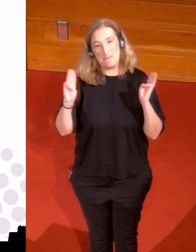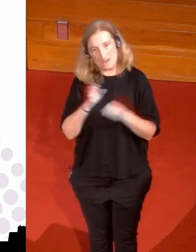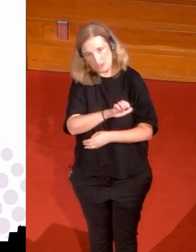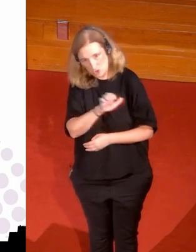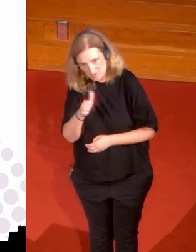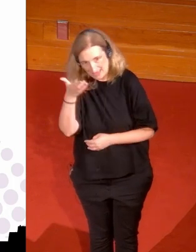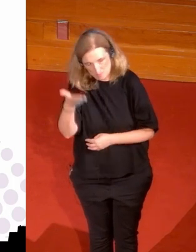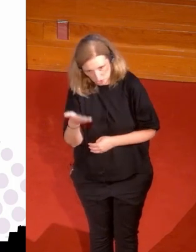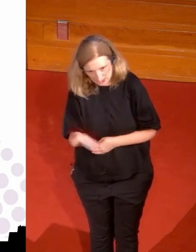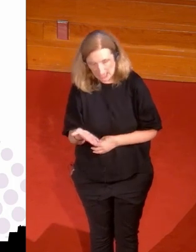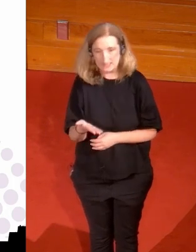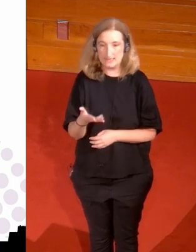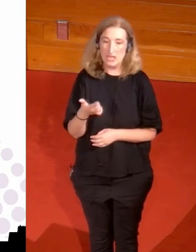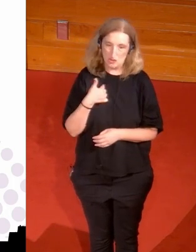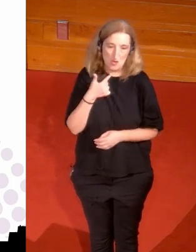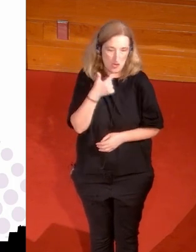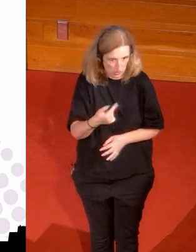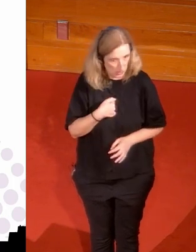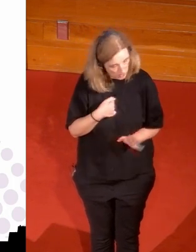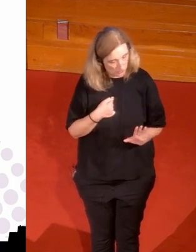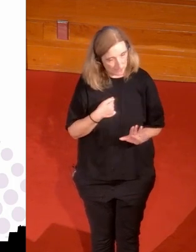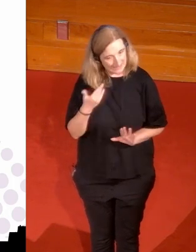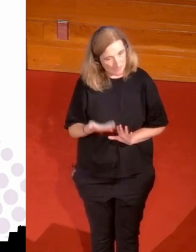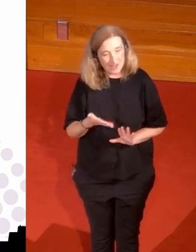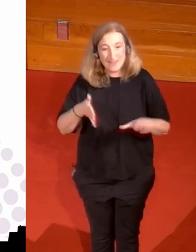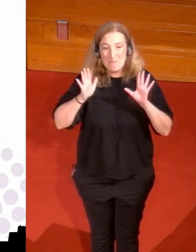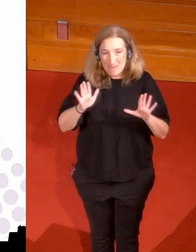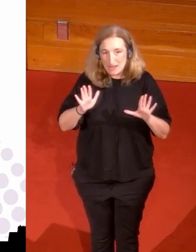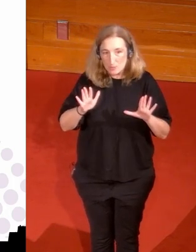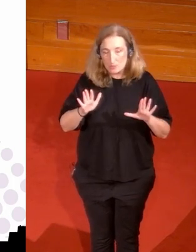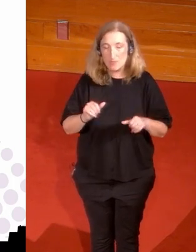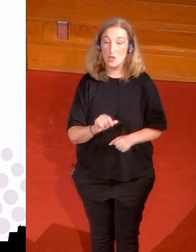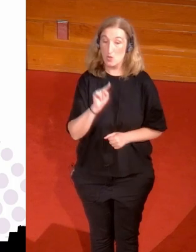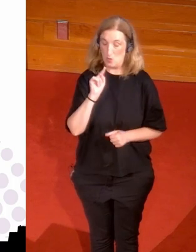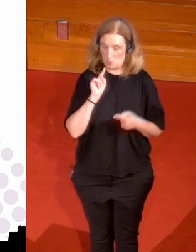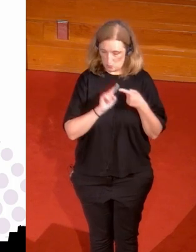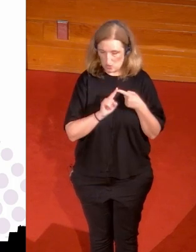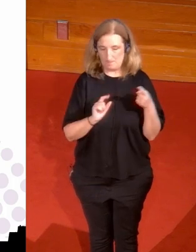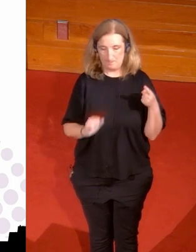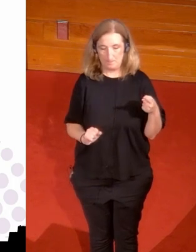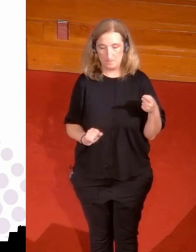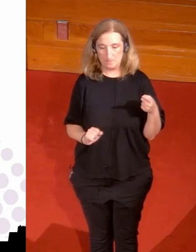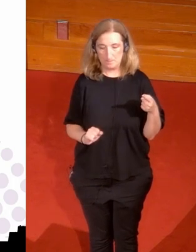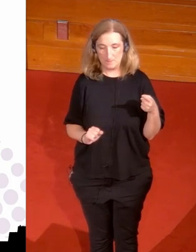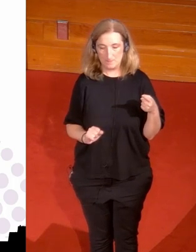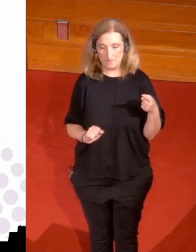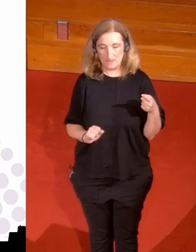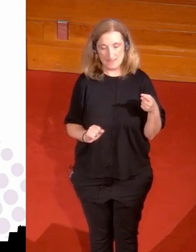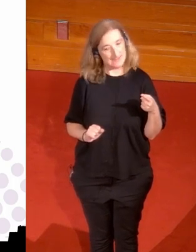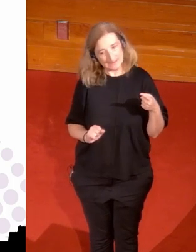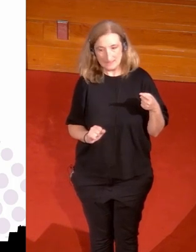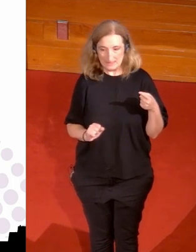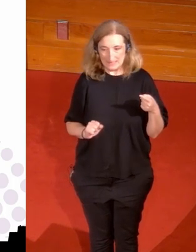tienen trascendencia una serie de cosas pero una eh no tienen